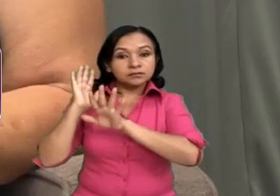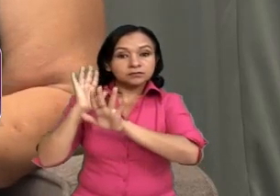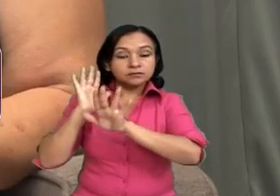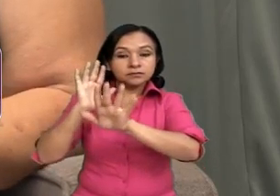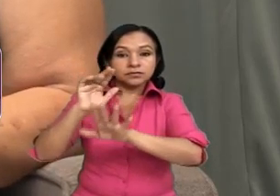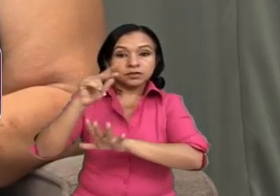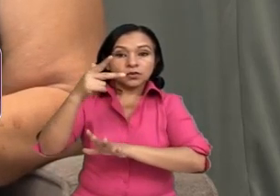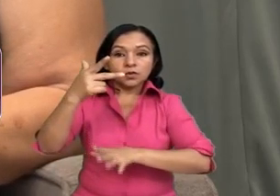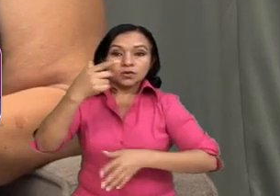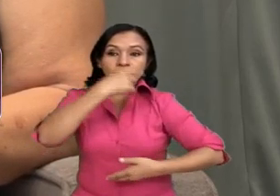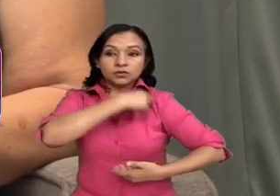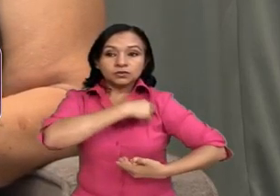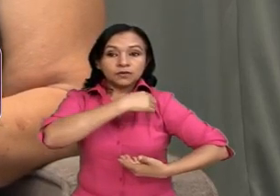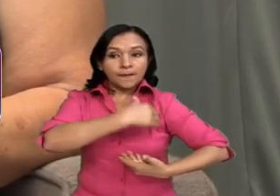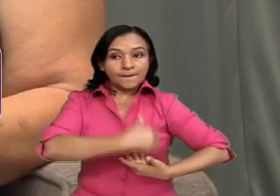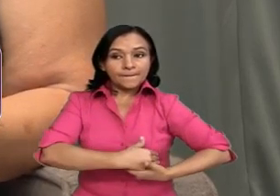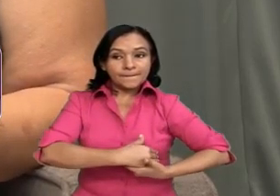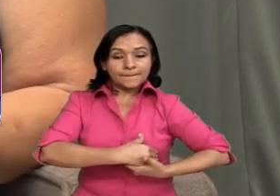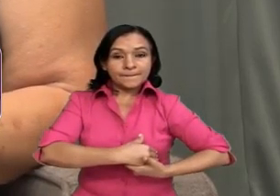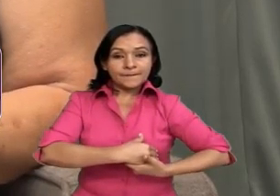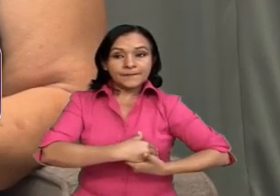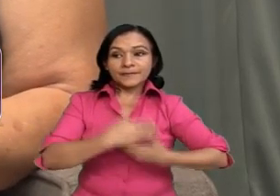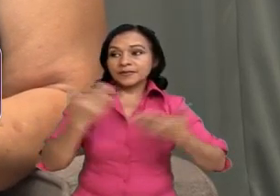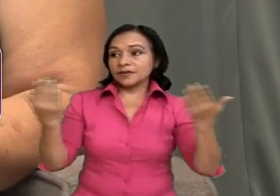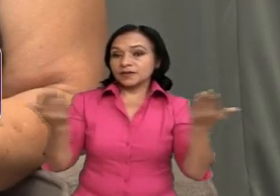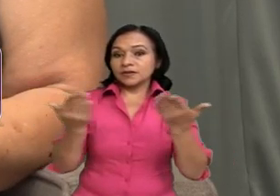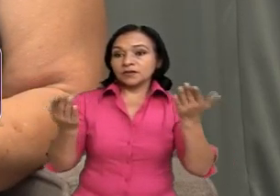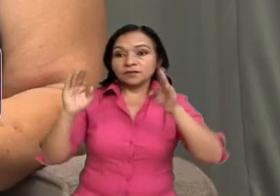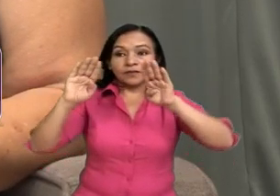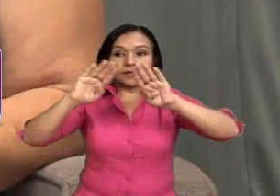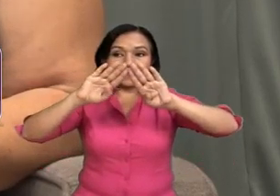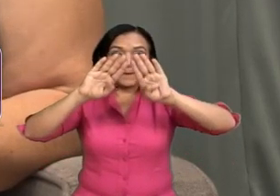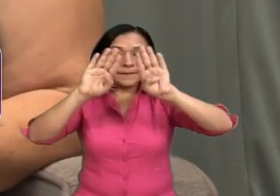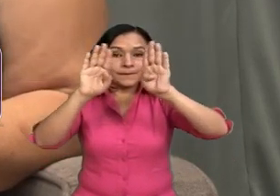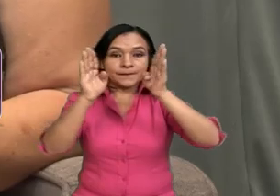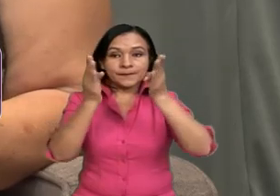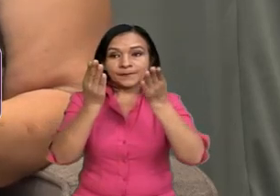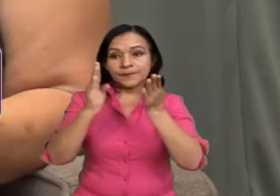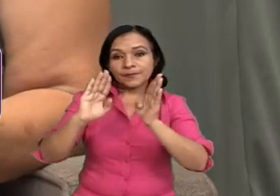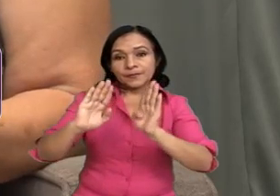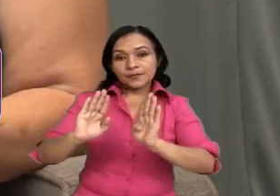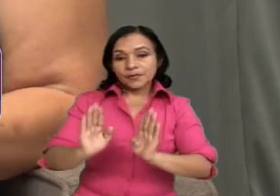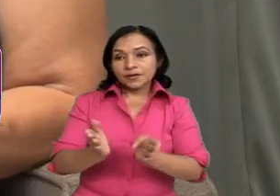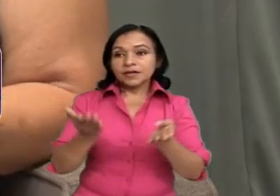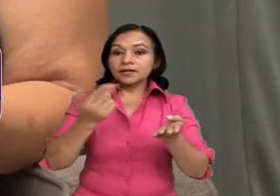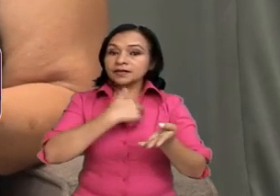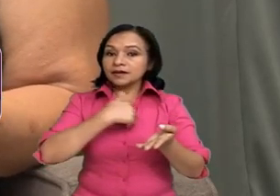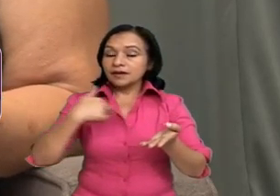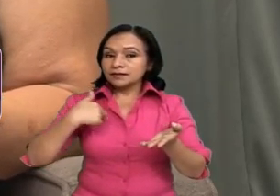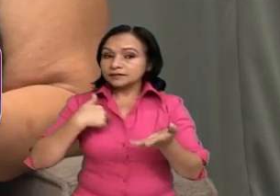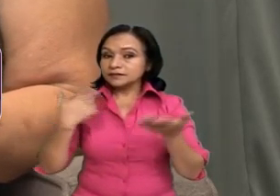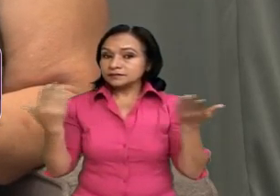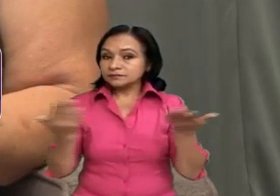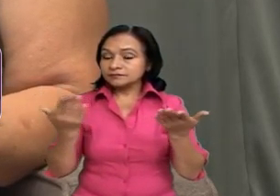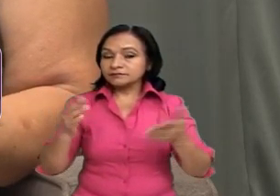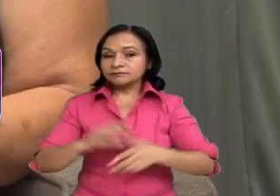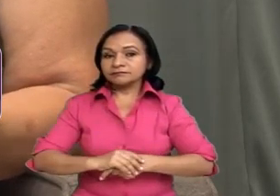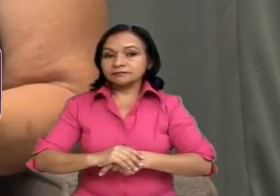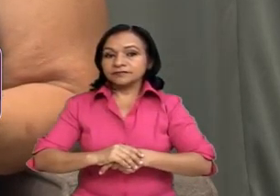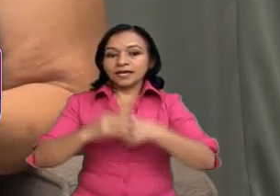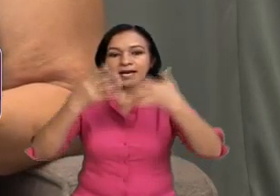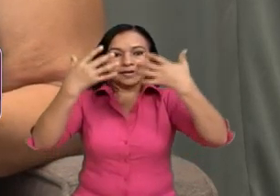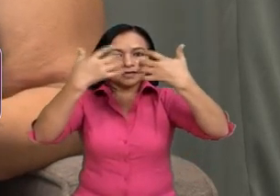marzo, con la gran expresión de las mujeres en su gran huelga que le hacen a la